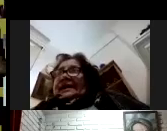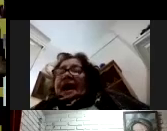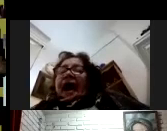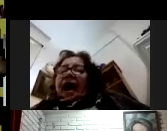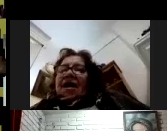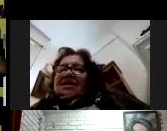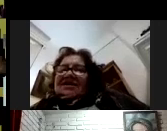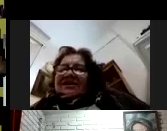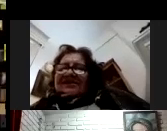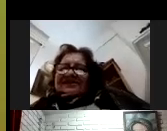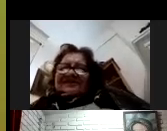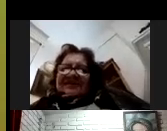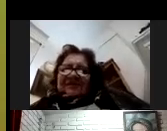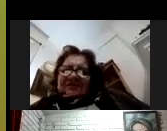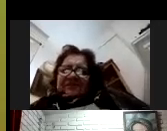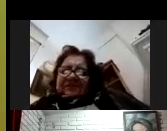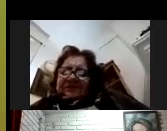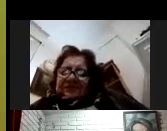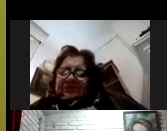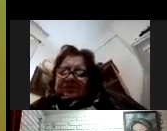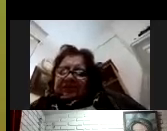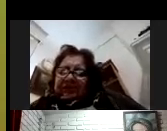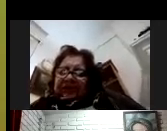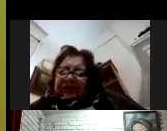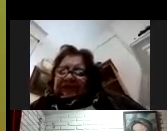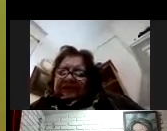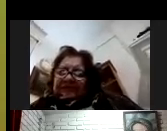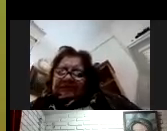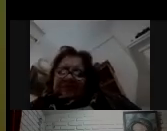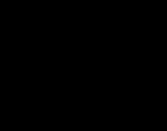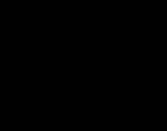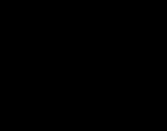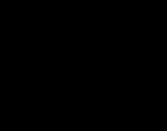Por acá terminamos. Muchas gracias. No sé si quieren hacer alguna pregunta.